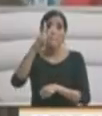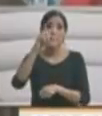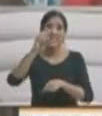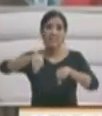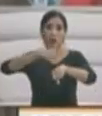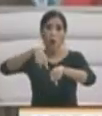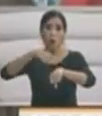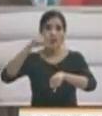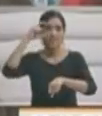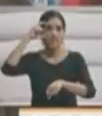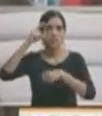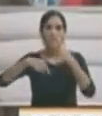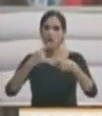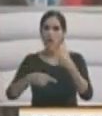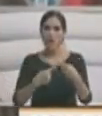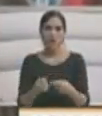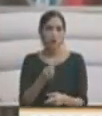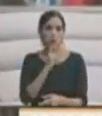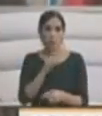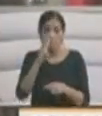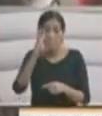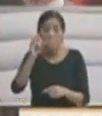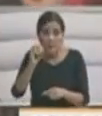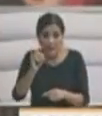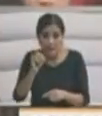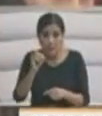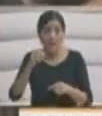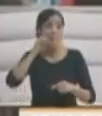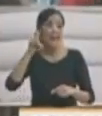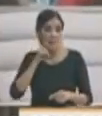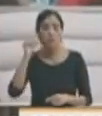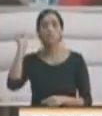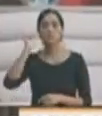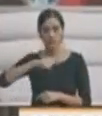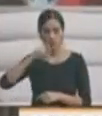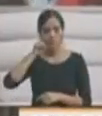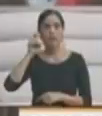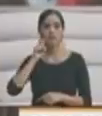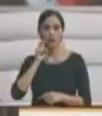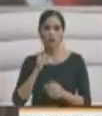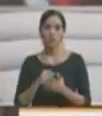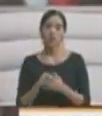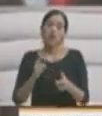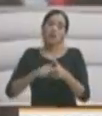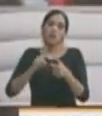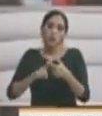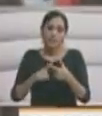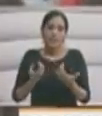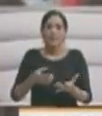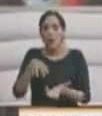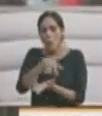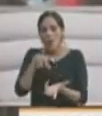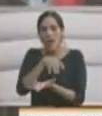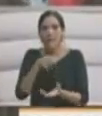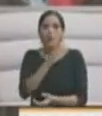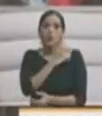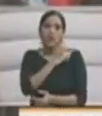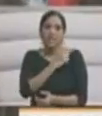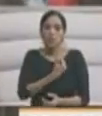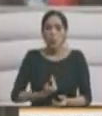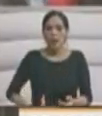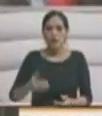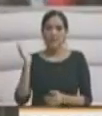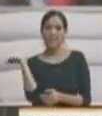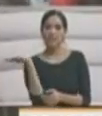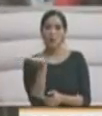era súper difícil. ¿20 horas diarias? 20 horas. ¿Embarazada? Embarazada. Entonces empezamos a tener problemas con el dueño del restaurante